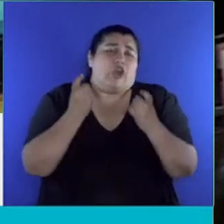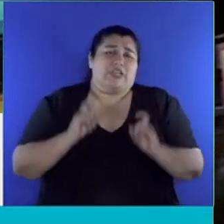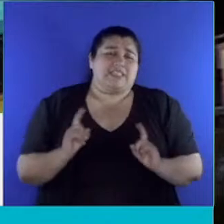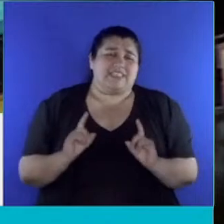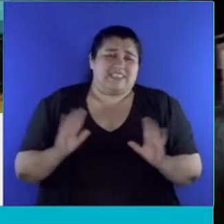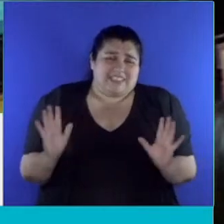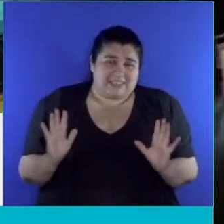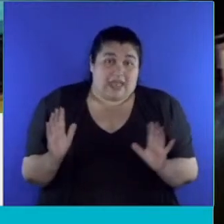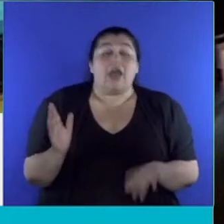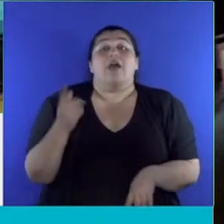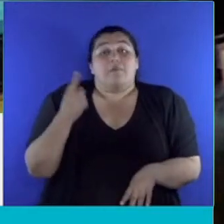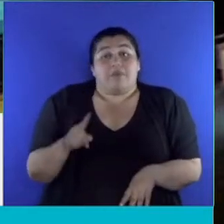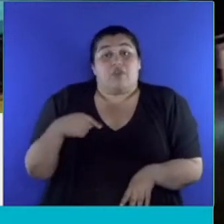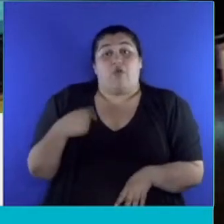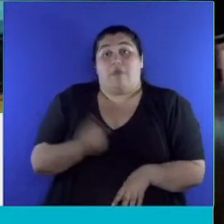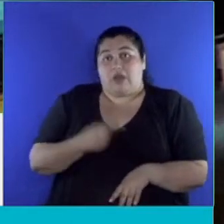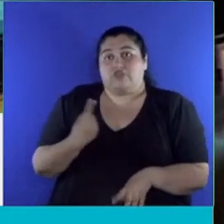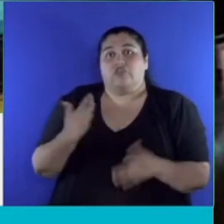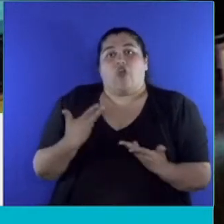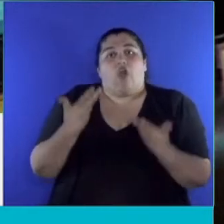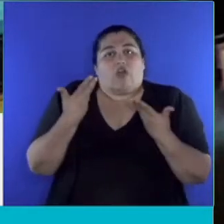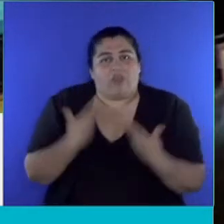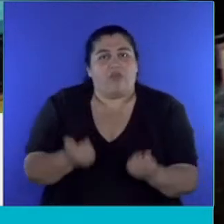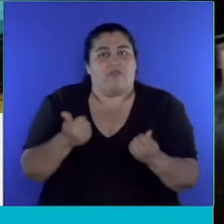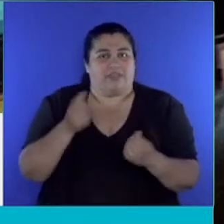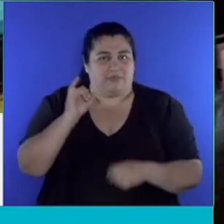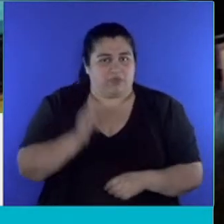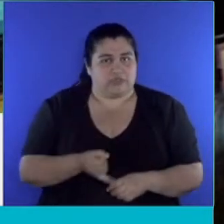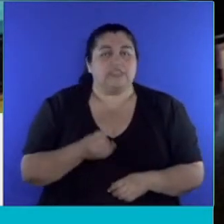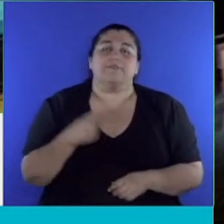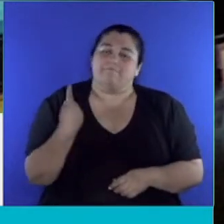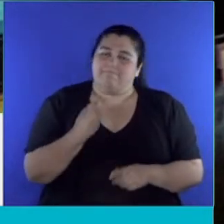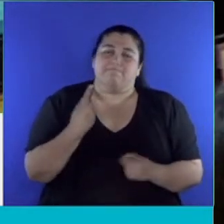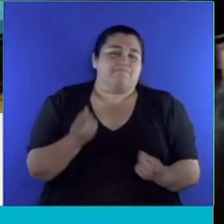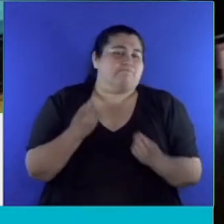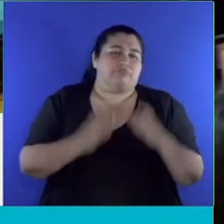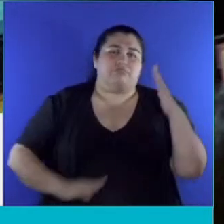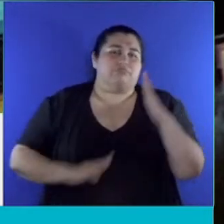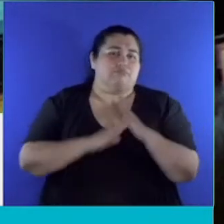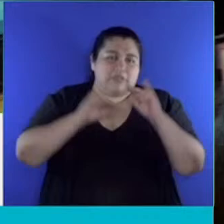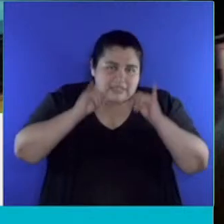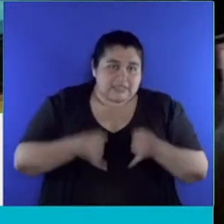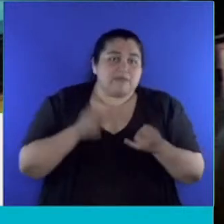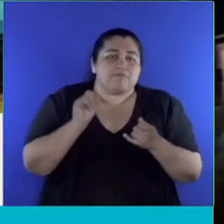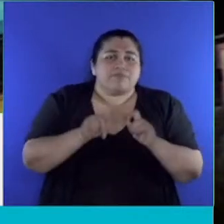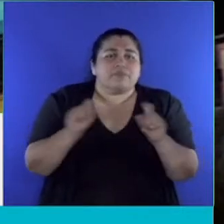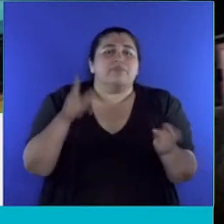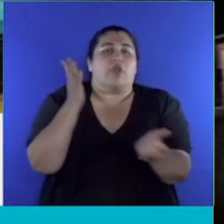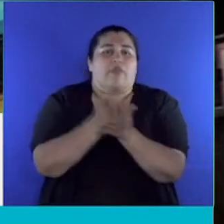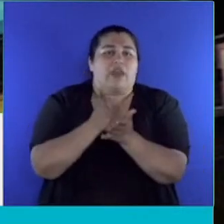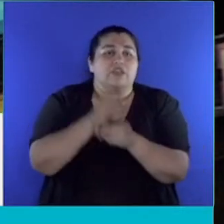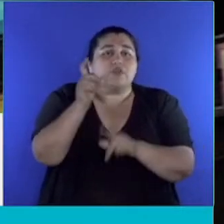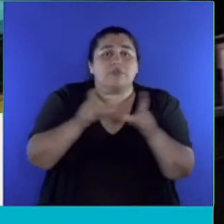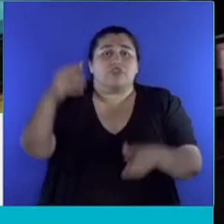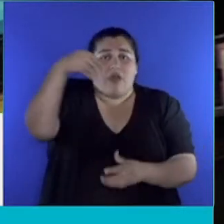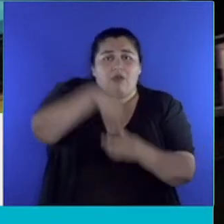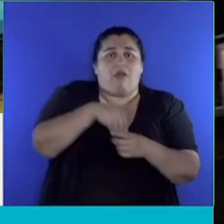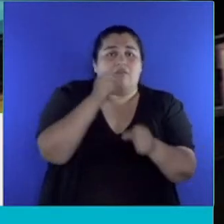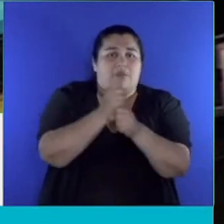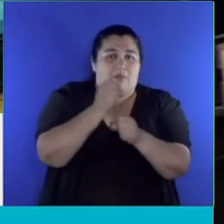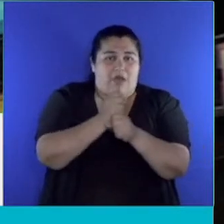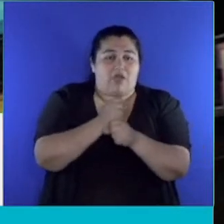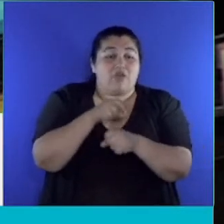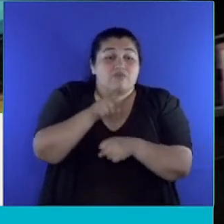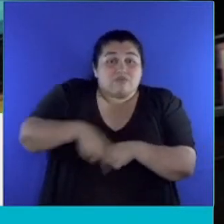para nosotros y para nosotras que defendemos esta ley sí es una necesidad y también es un derecho de los trabajadores y las trabajadoras tener